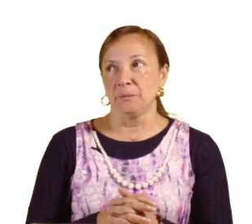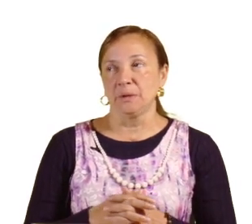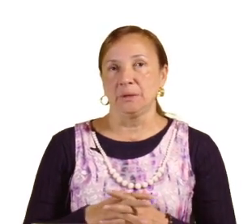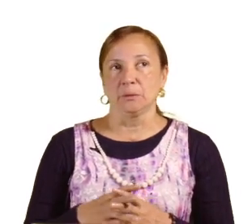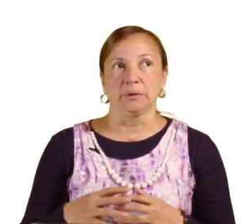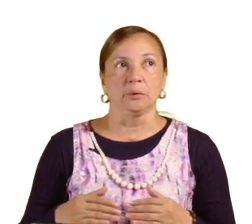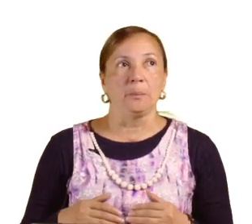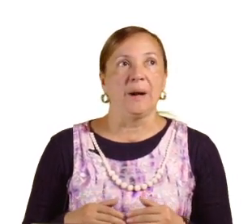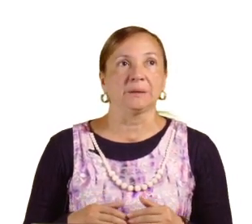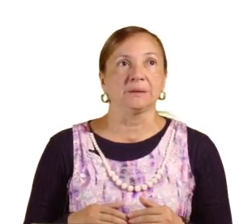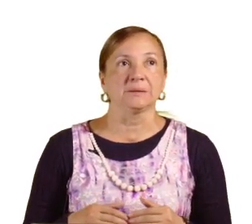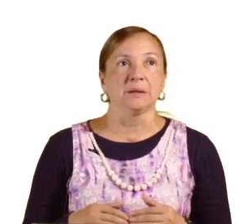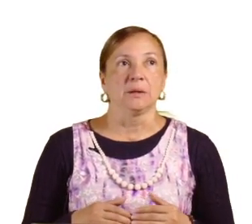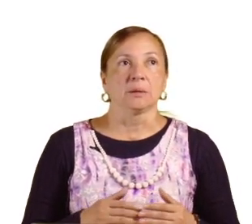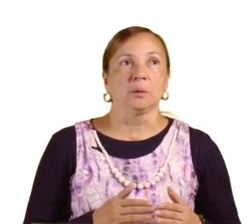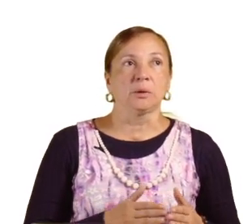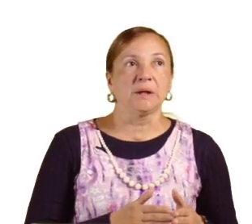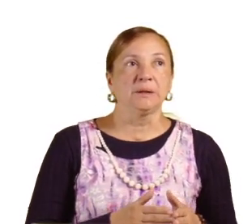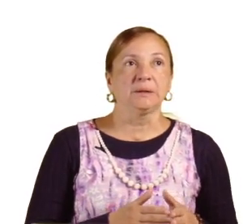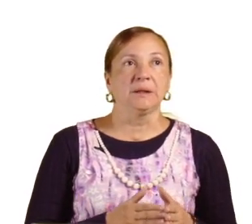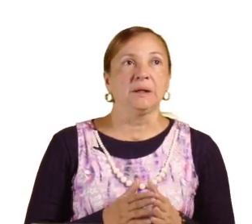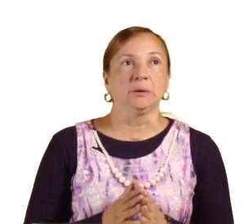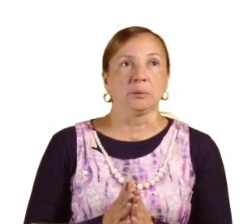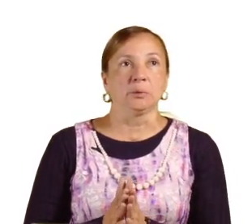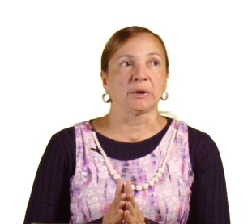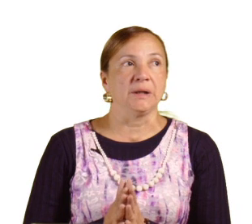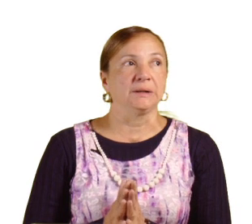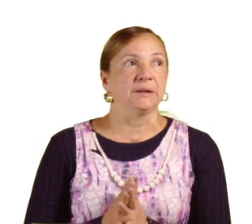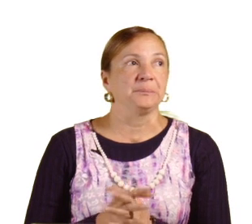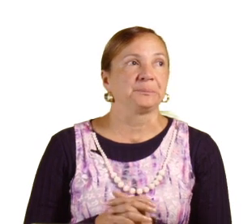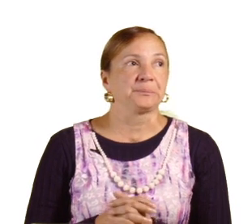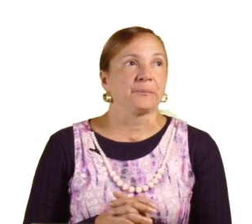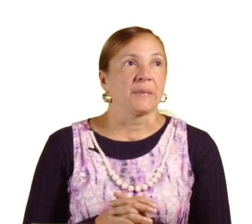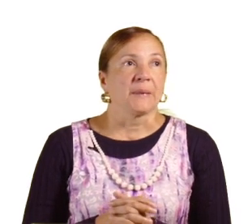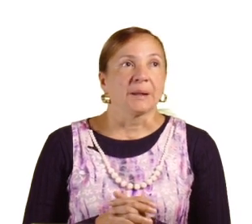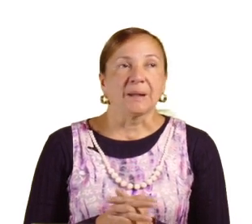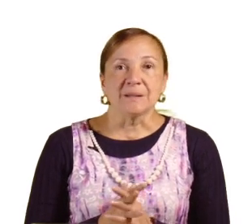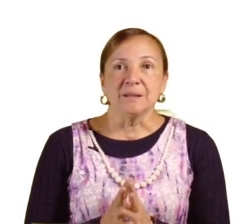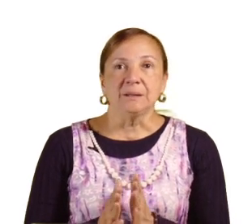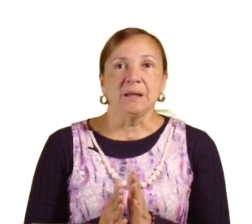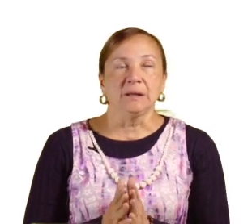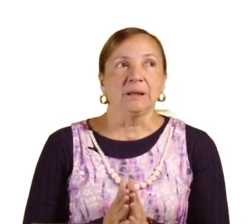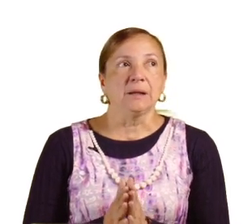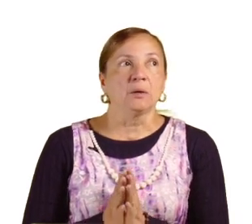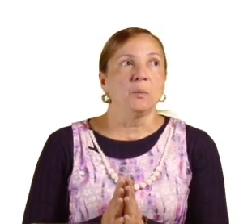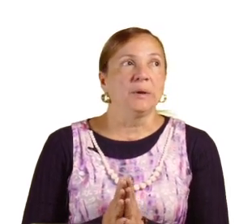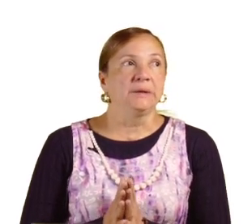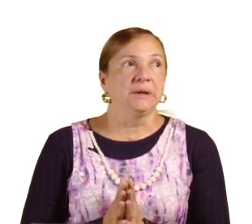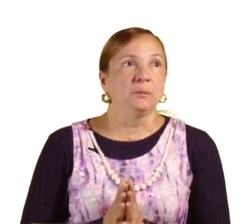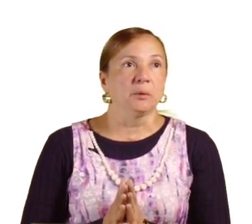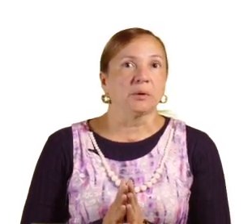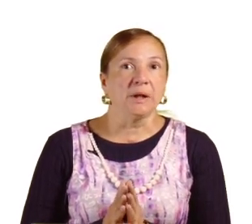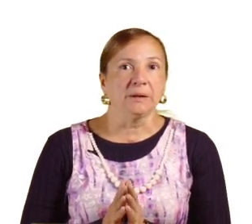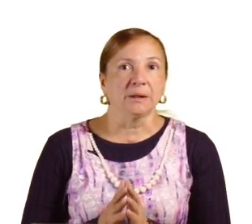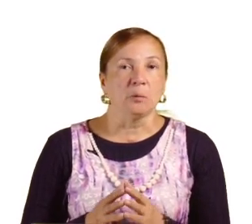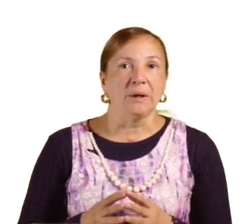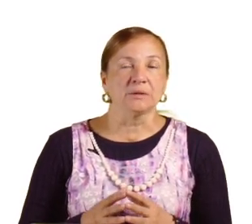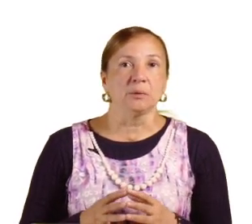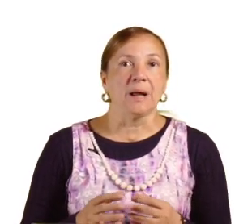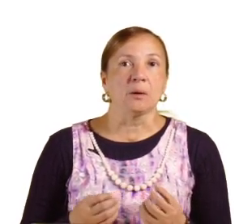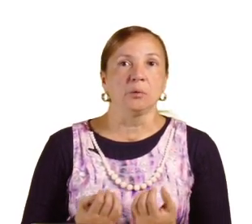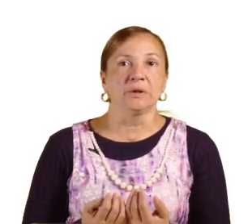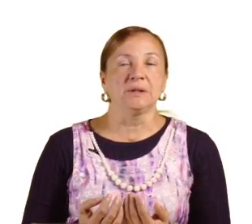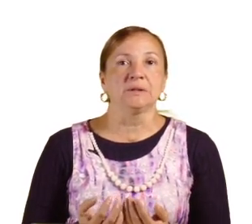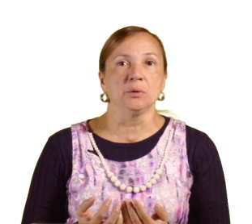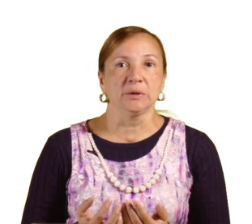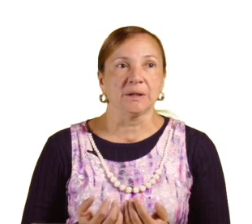pasivos divididos en dos partes, corriente y no corriente. ¿Qué se entiende como activo corriente? ¿Cuáles